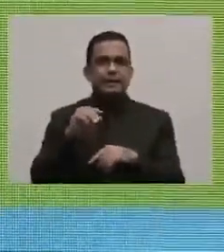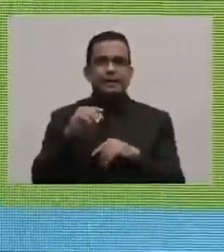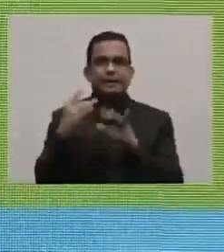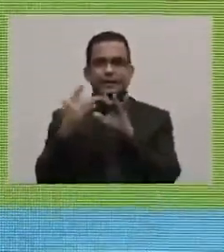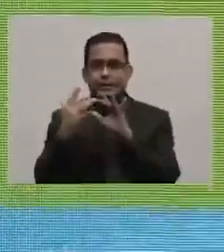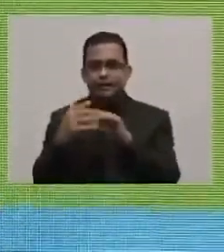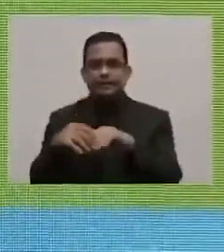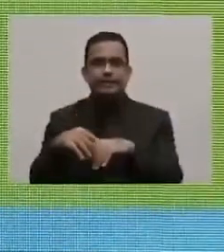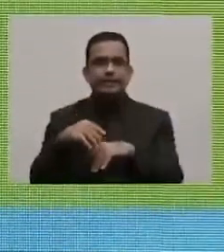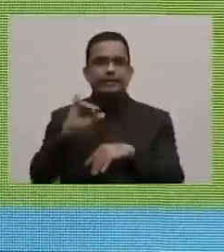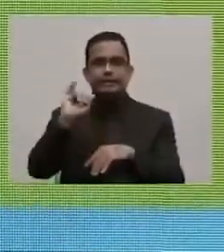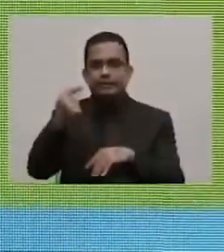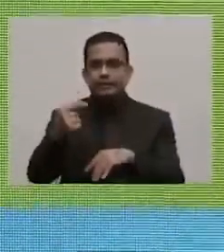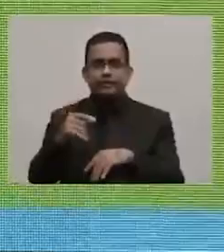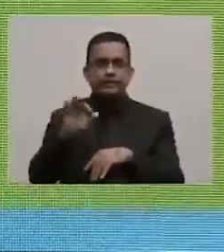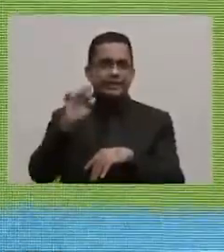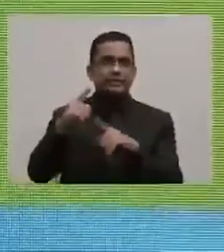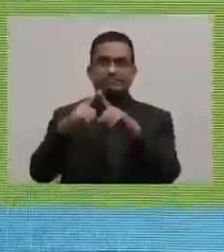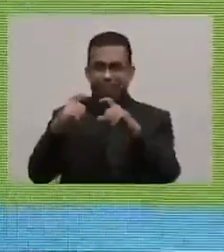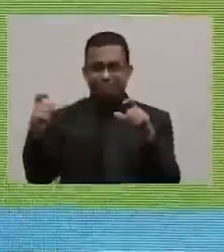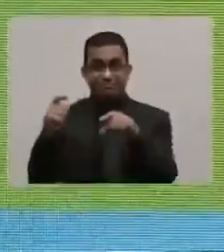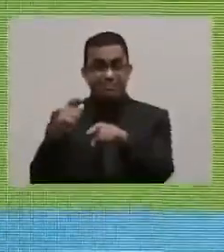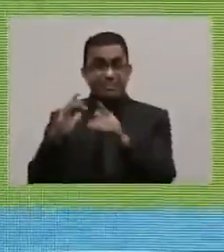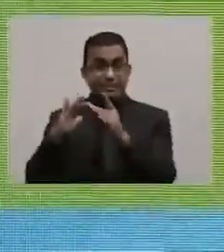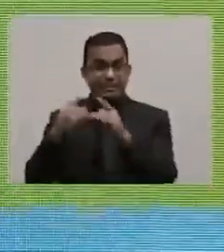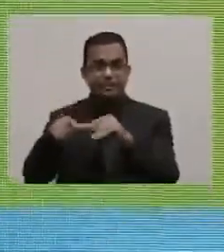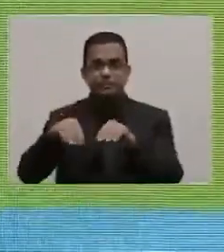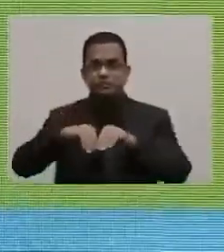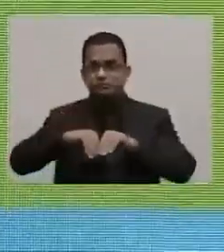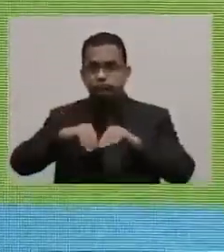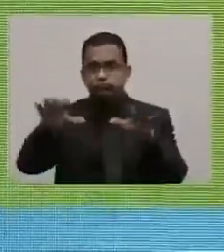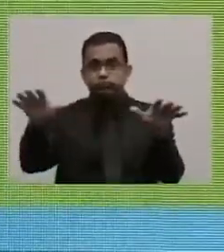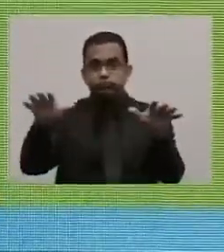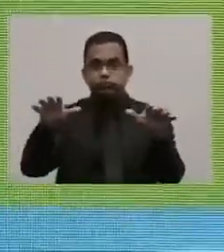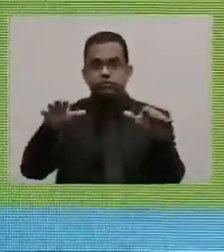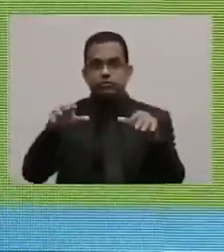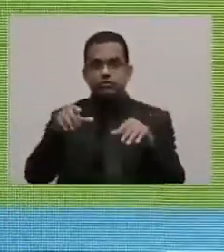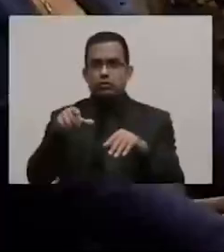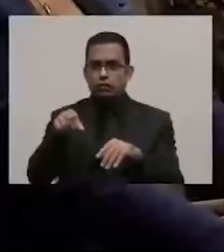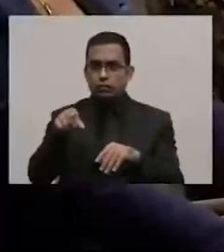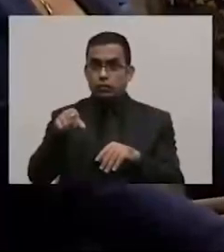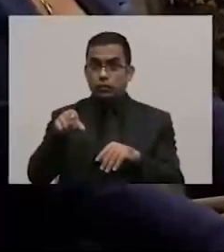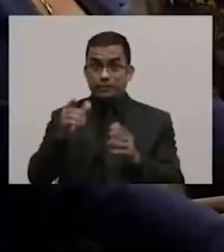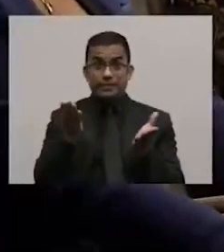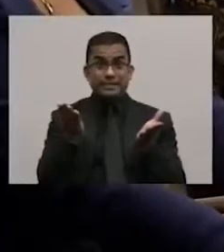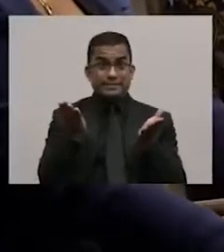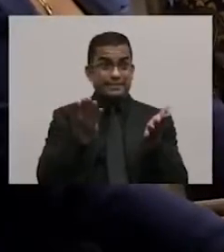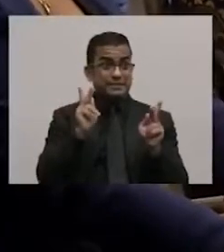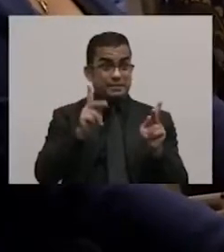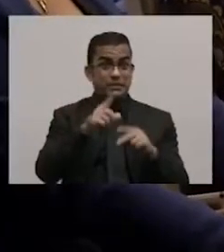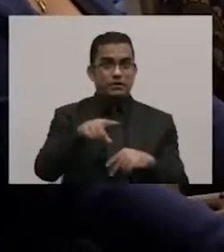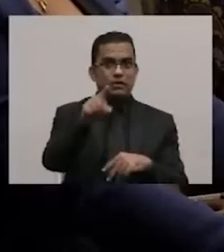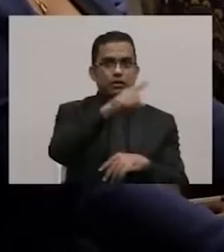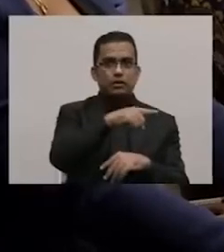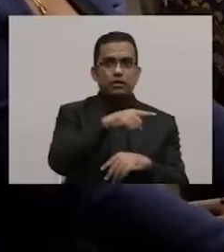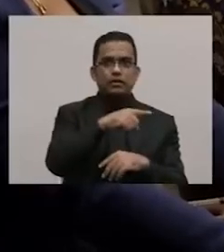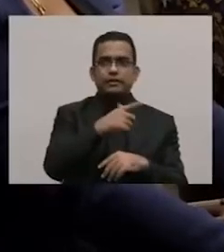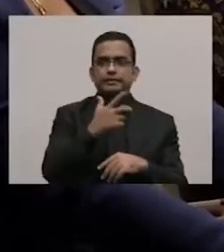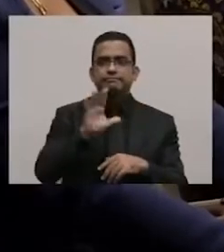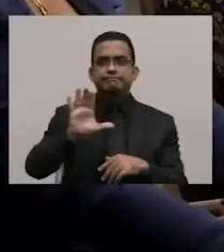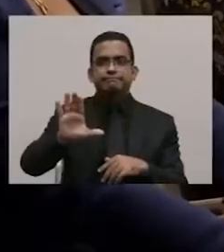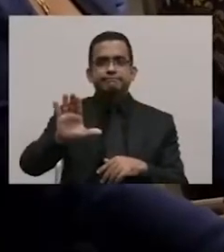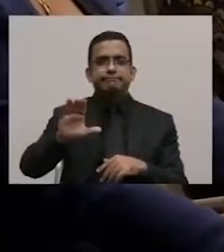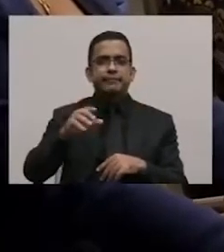la potencia de difusión de Internet y su capacidad intrusiva ponen al servicio de las personas, los estados